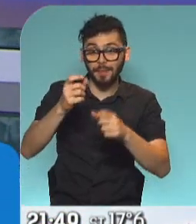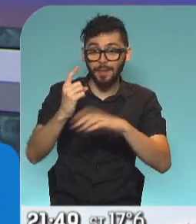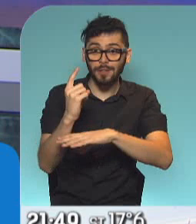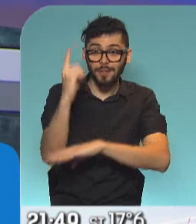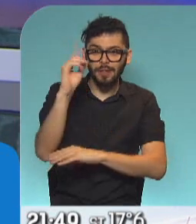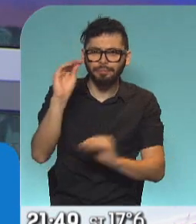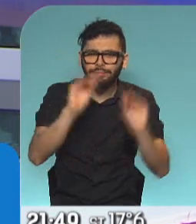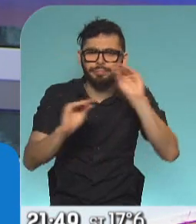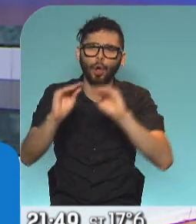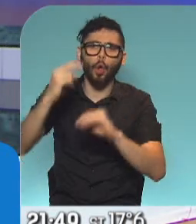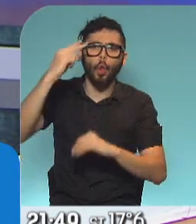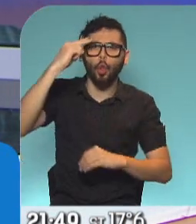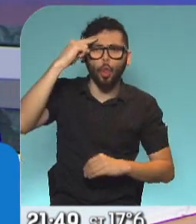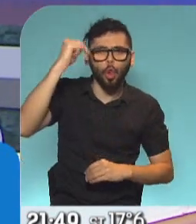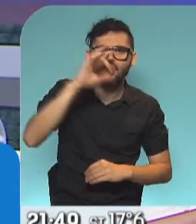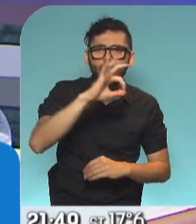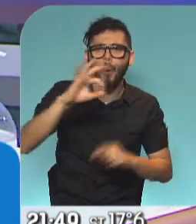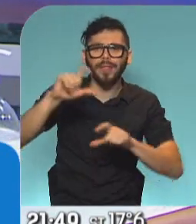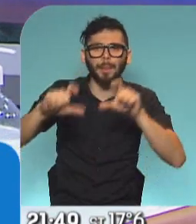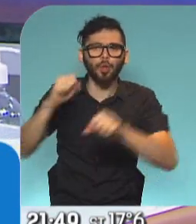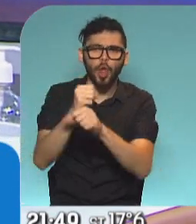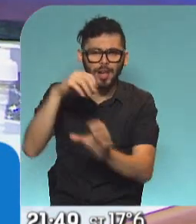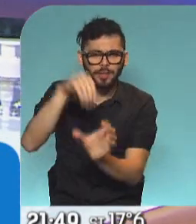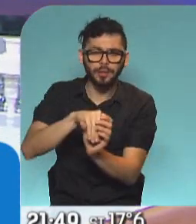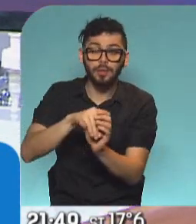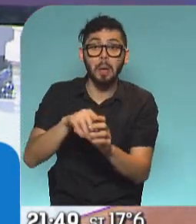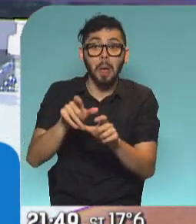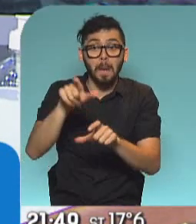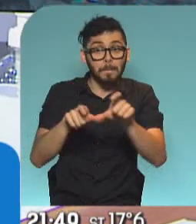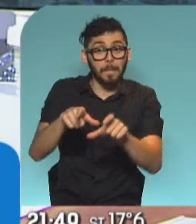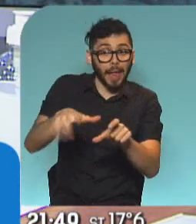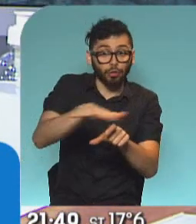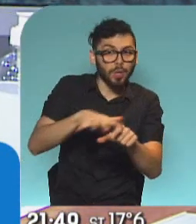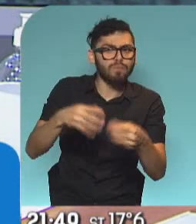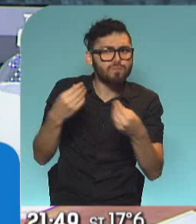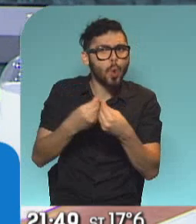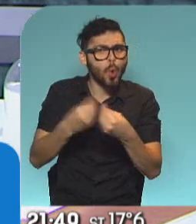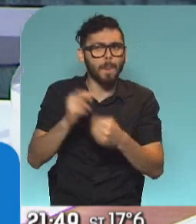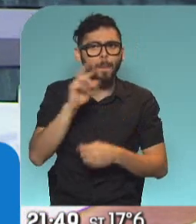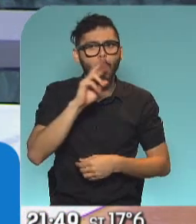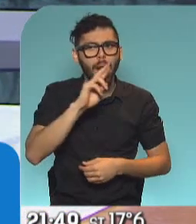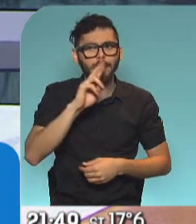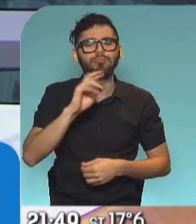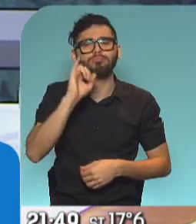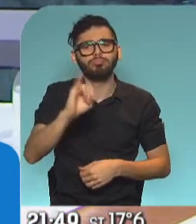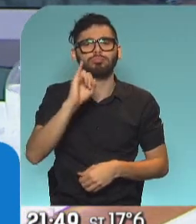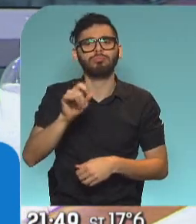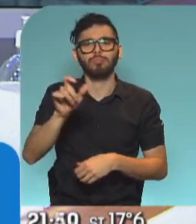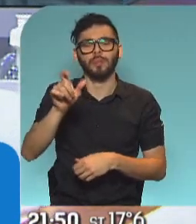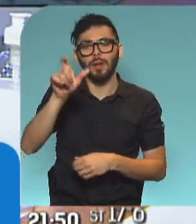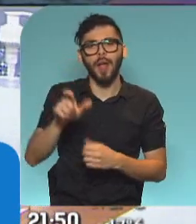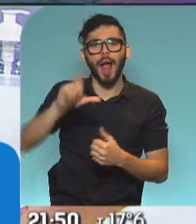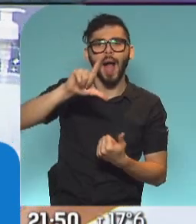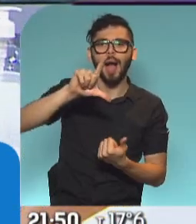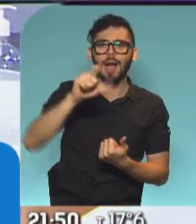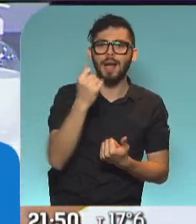este lanzamiento que se va a realizar. Muchas de esas personas son mujeres y en este caso vamos a conocer la historia de Laura